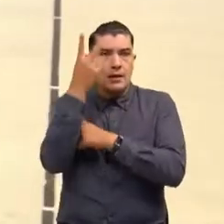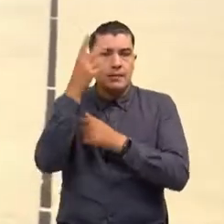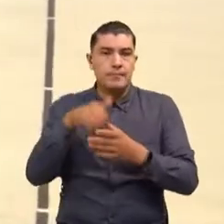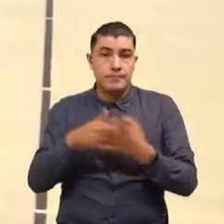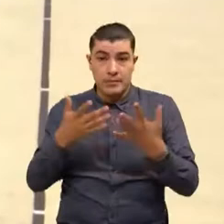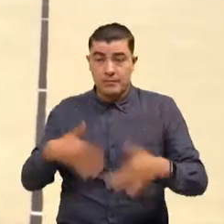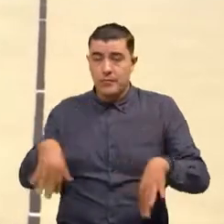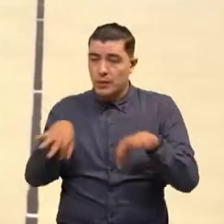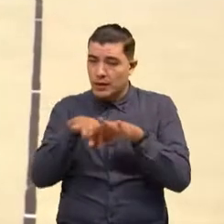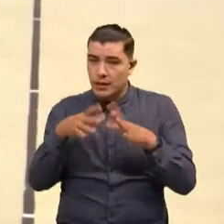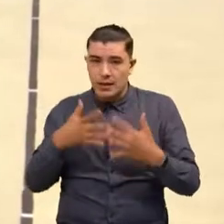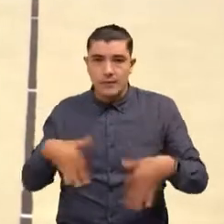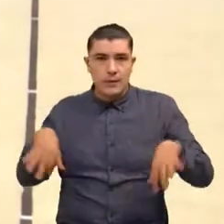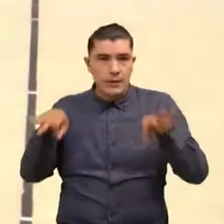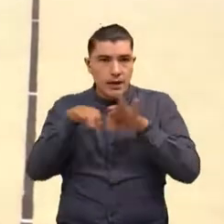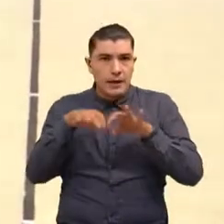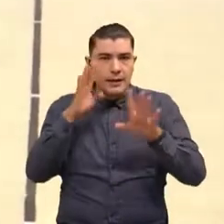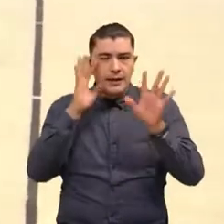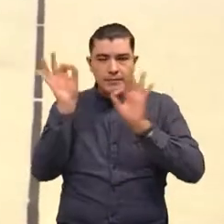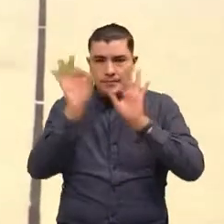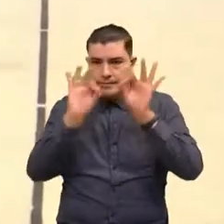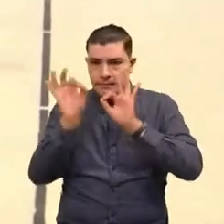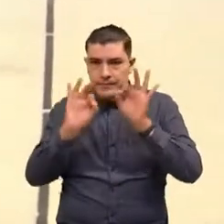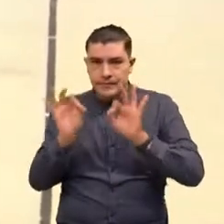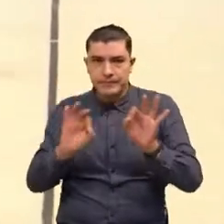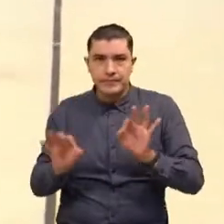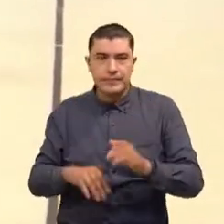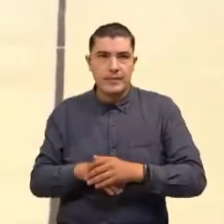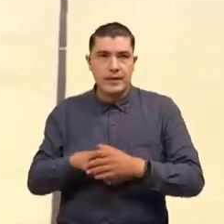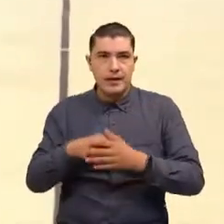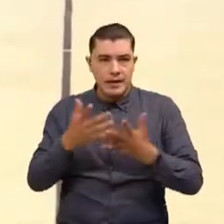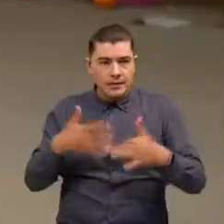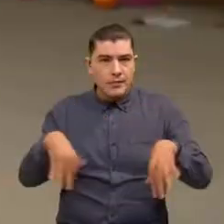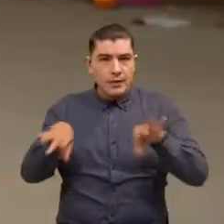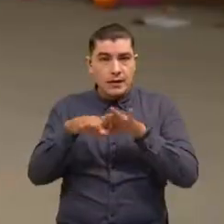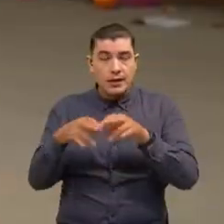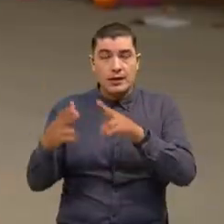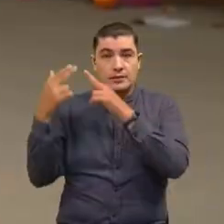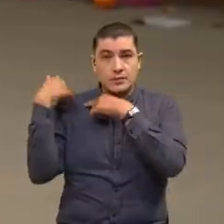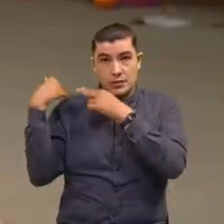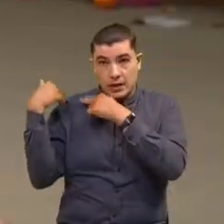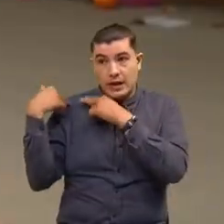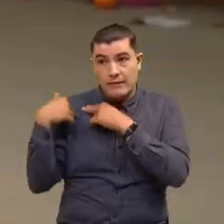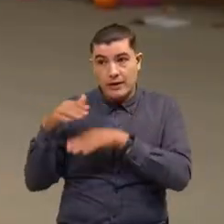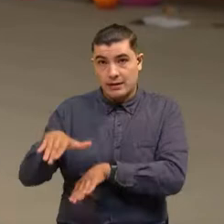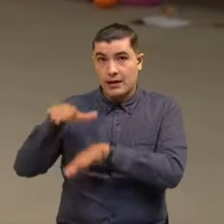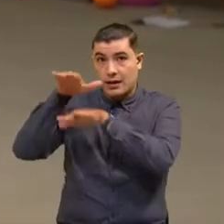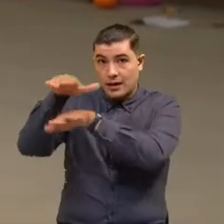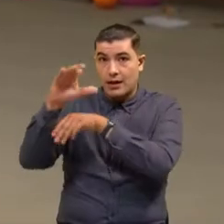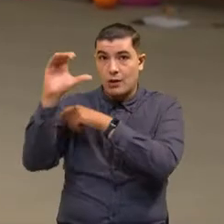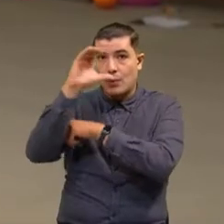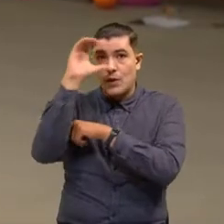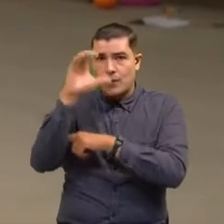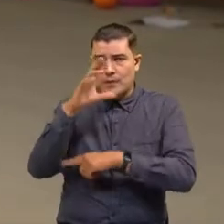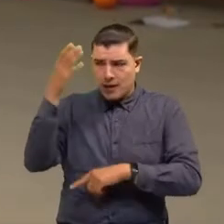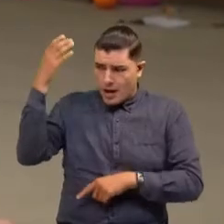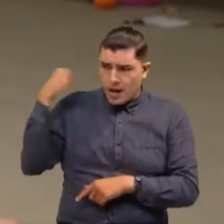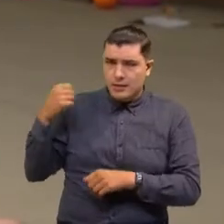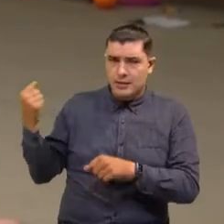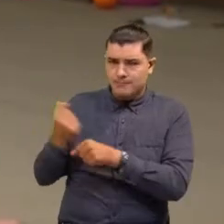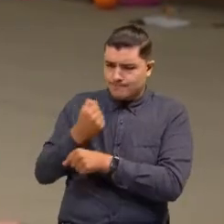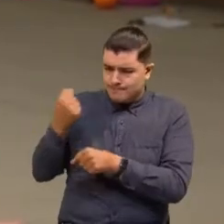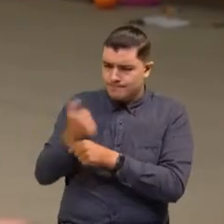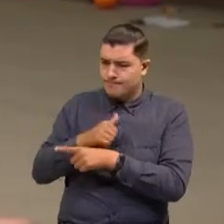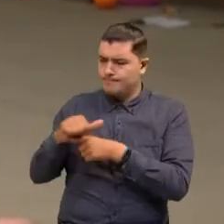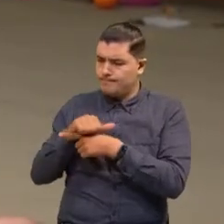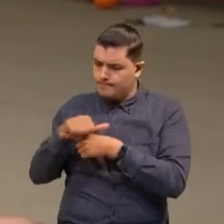muy importante llevar el cargo de representar a Colombia y trabajamos mucho para poder